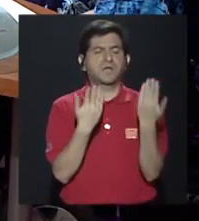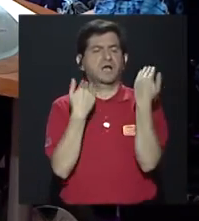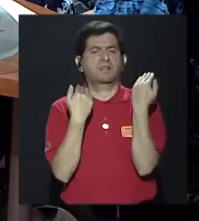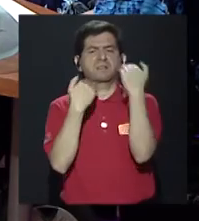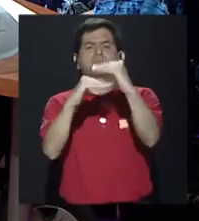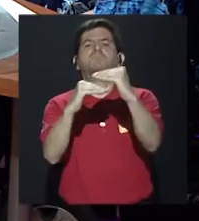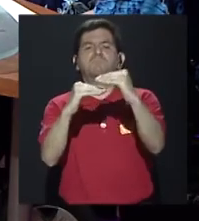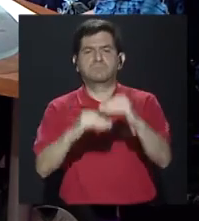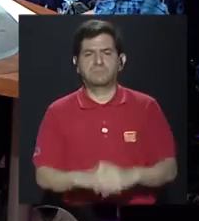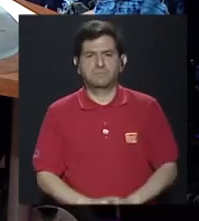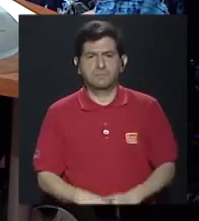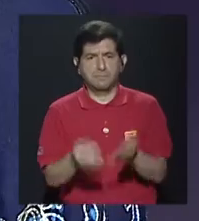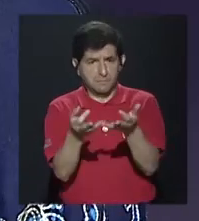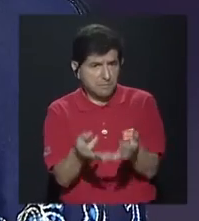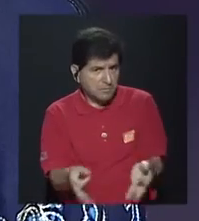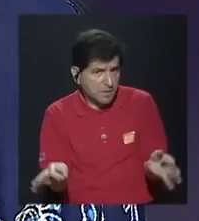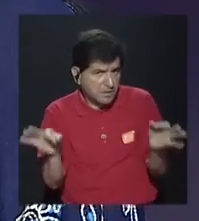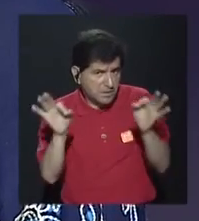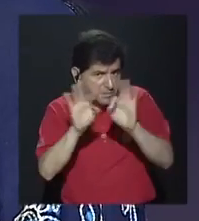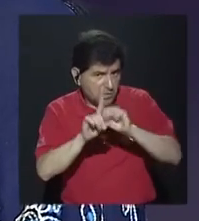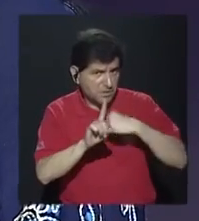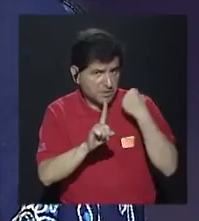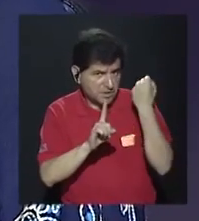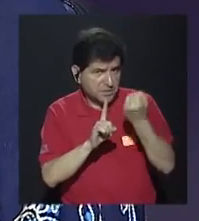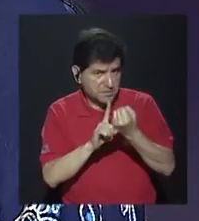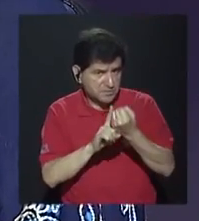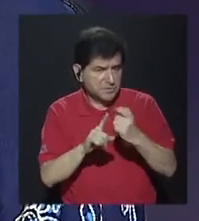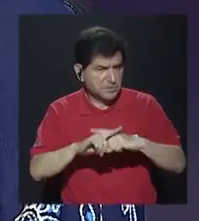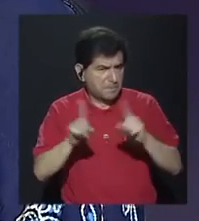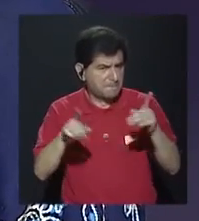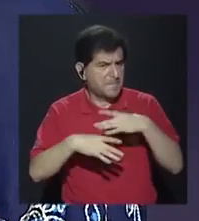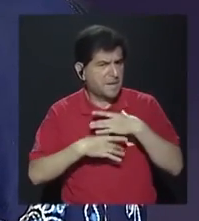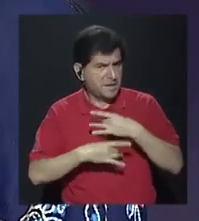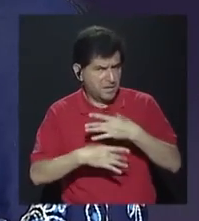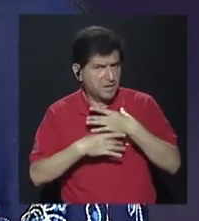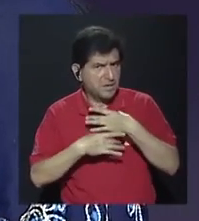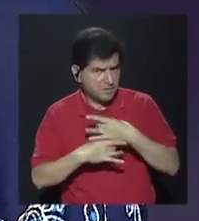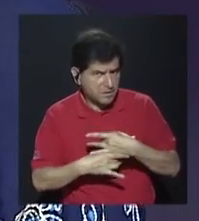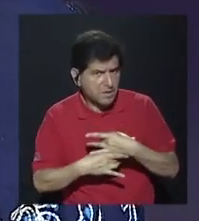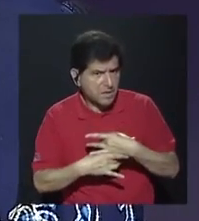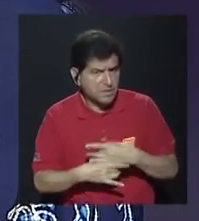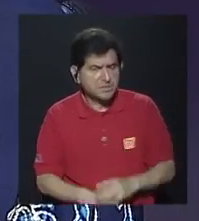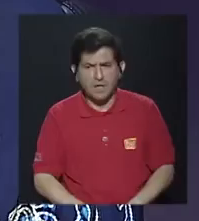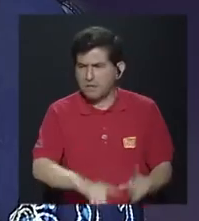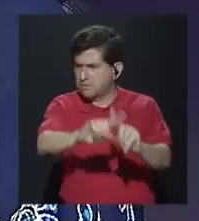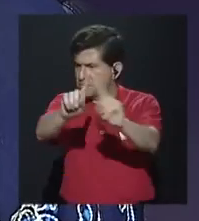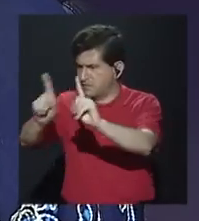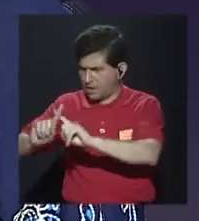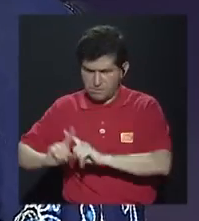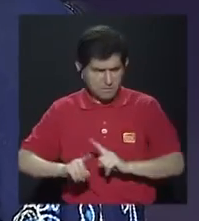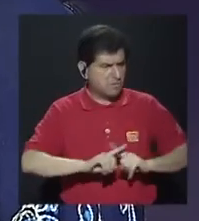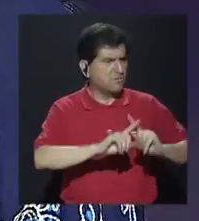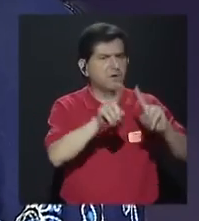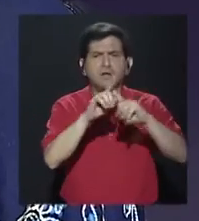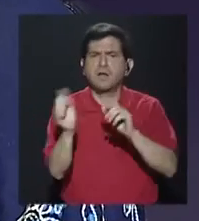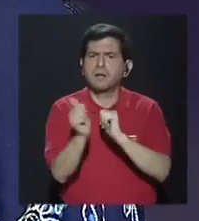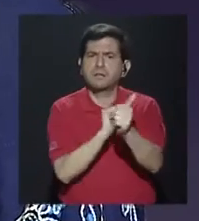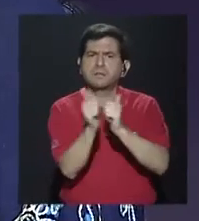limitación, sí es muy importante y es me parece interesante que hay una gran gama de deportes que se